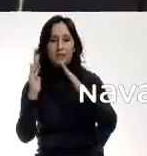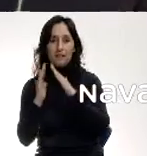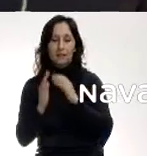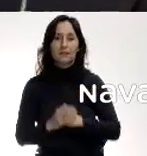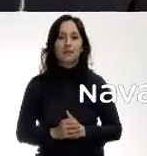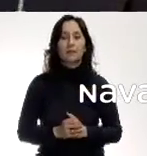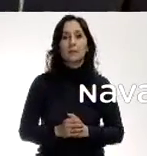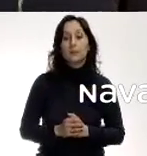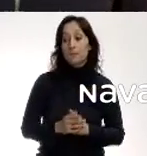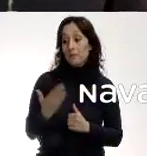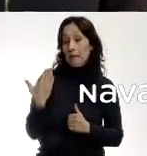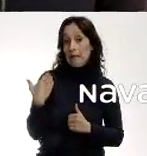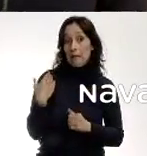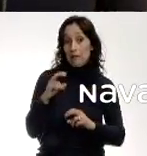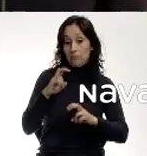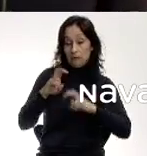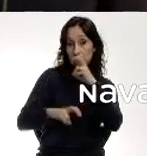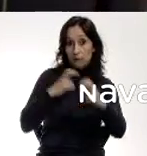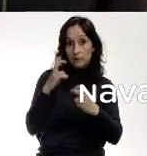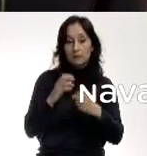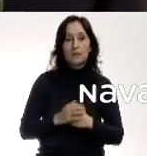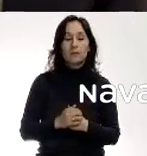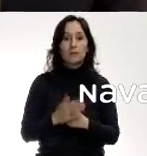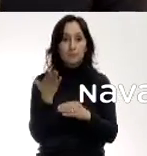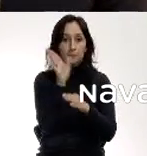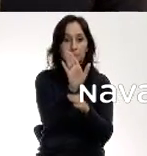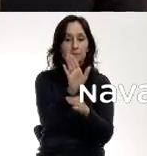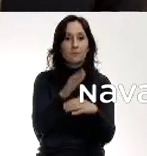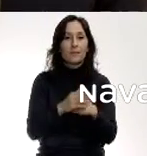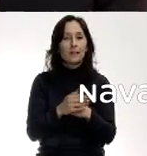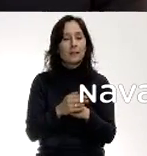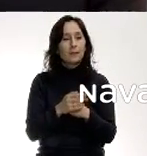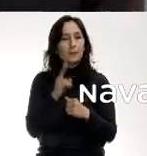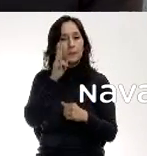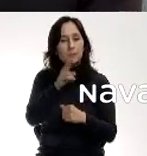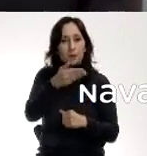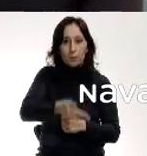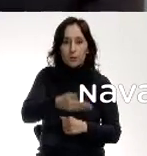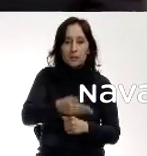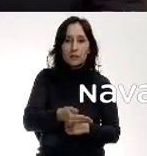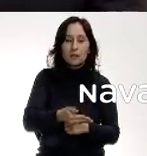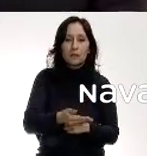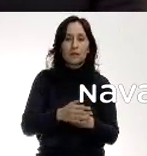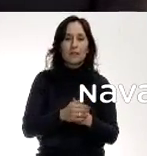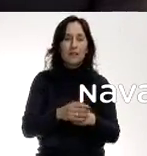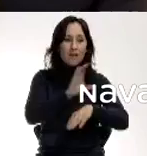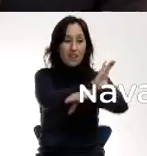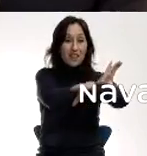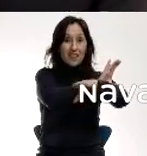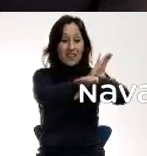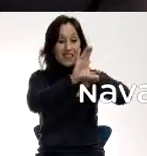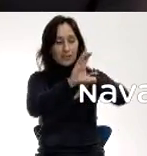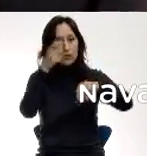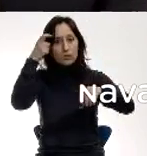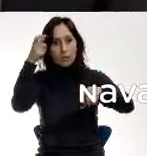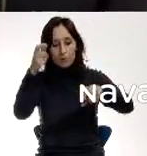que se han arreglado y es importante, creemos, porque es la unión entre el cerco, la fortaleza y el